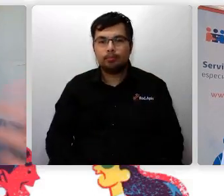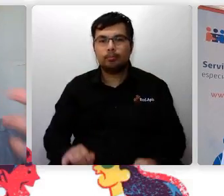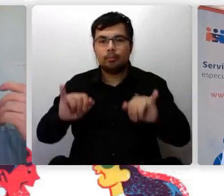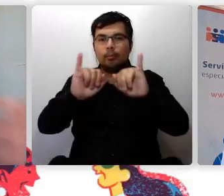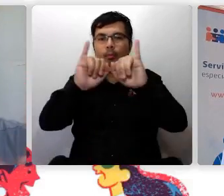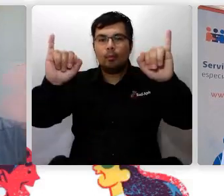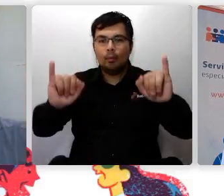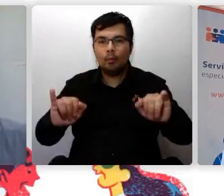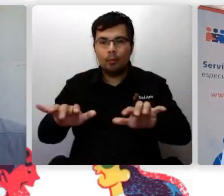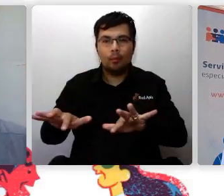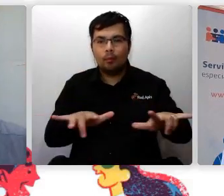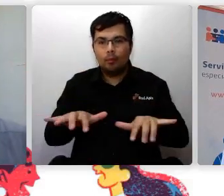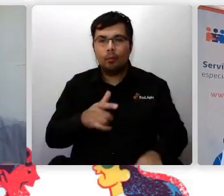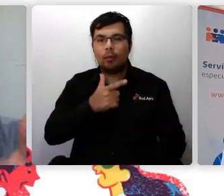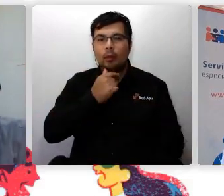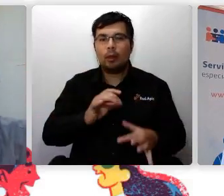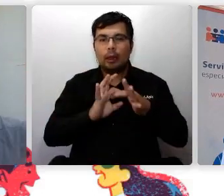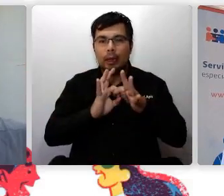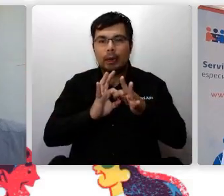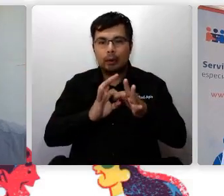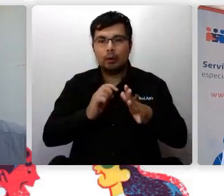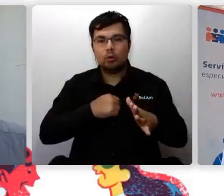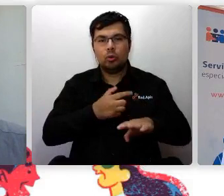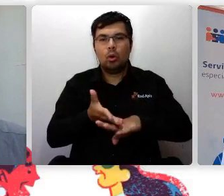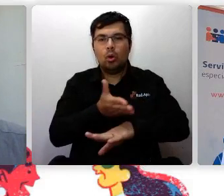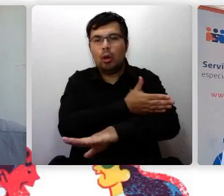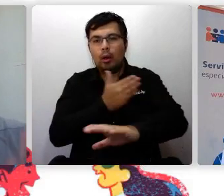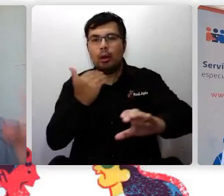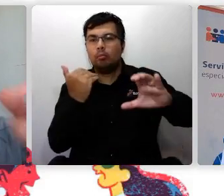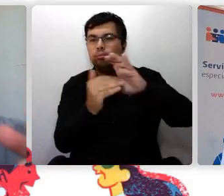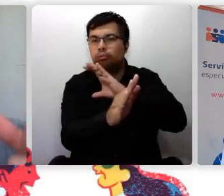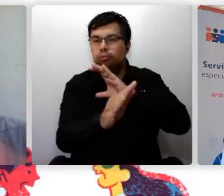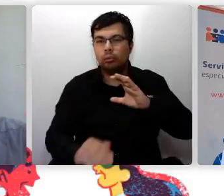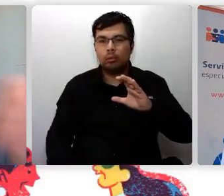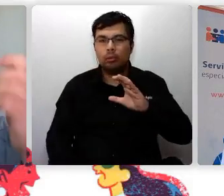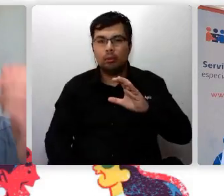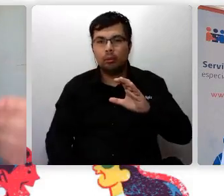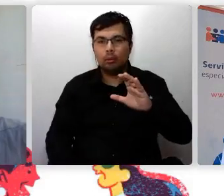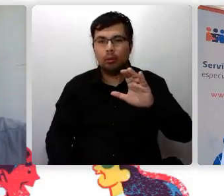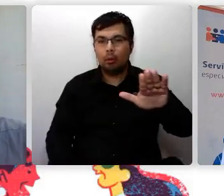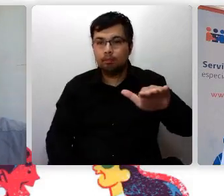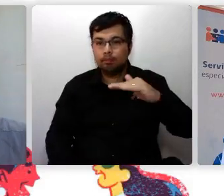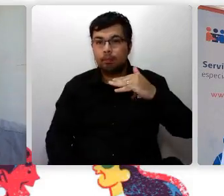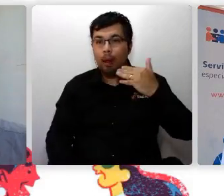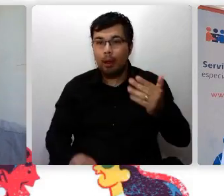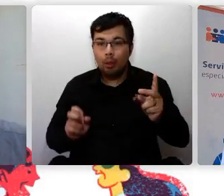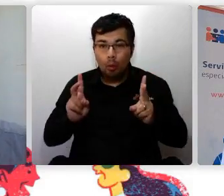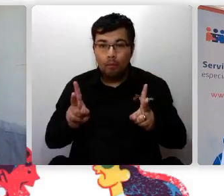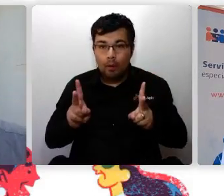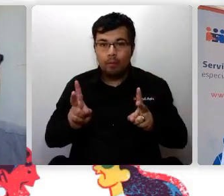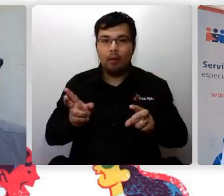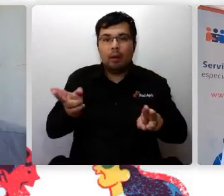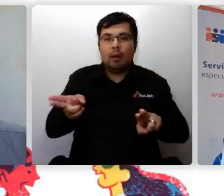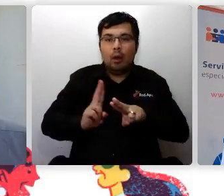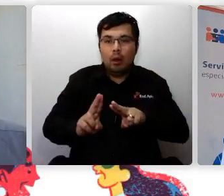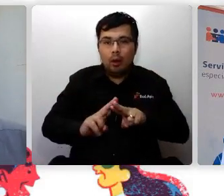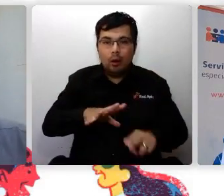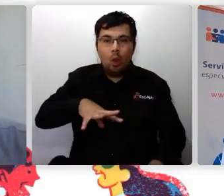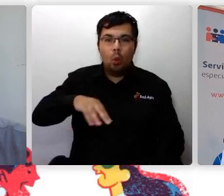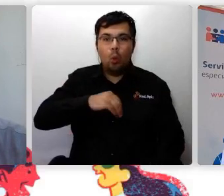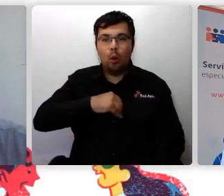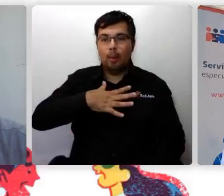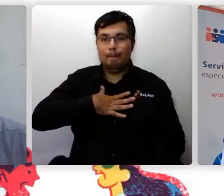estén. Jorge Urrutia nos dijo, ya envié la solicitud, por lo mismo nos cuenta su experiencia. Esto es en vivo, esto es lo que está haciendo nuestras MIPYME desde el punto de